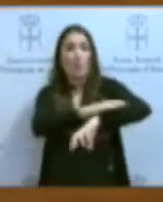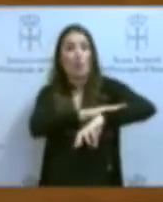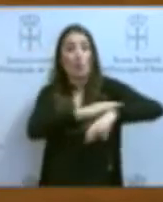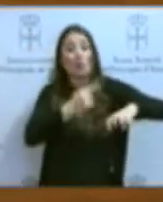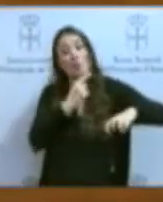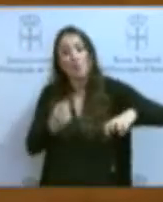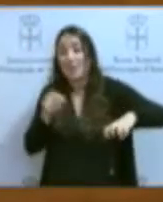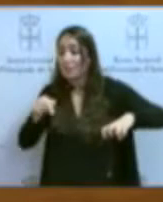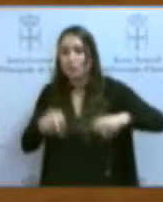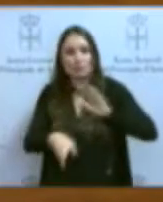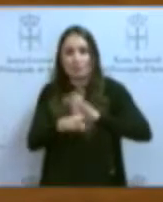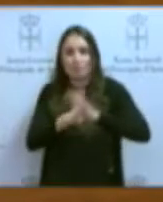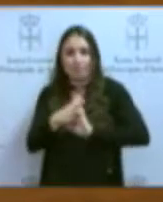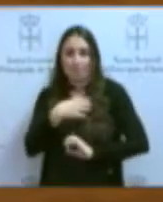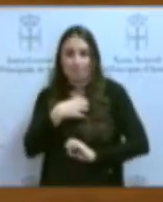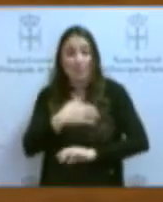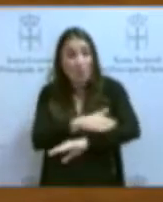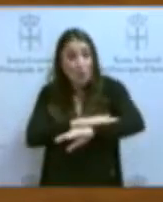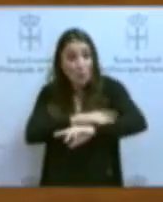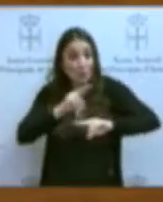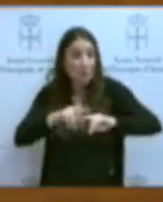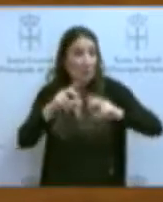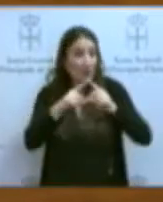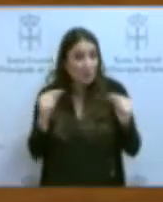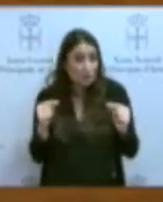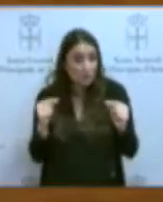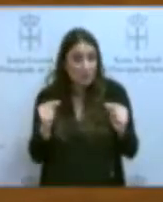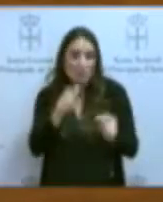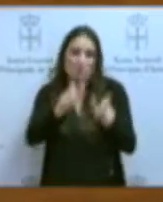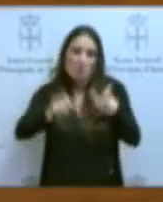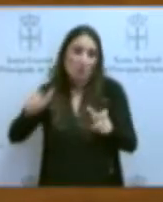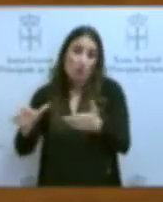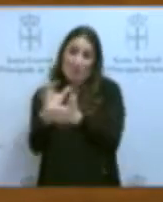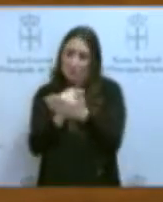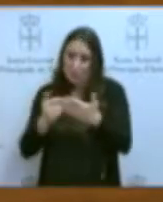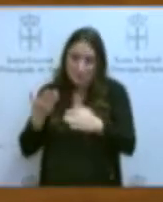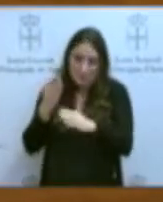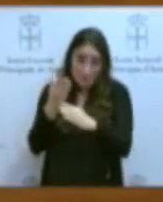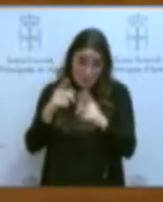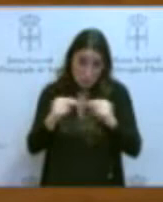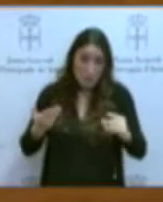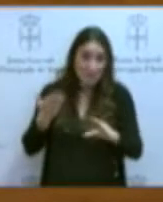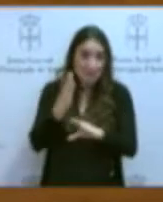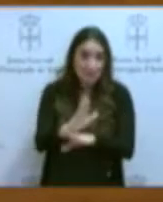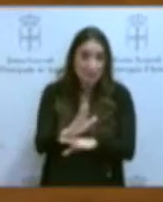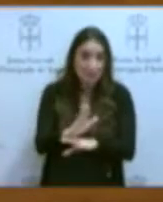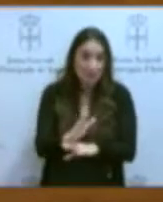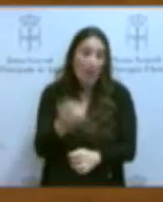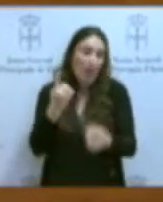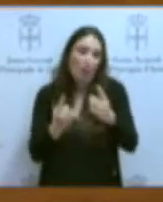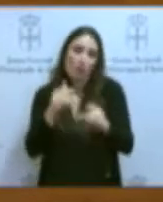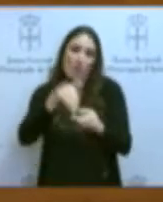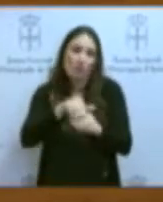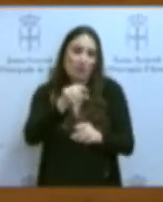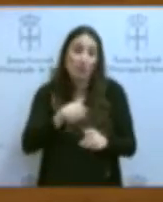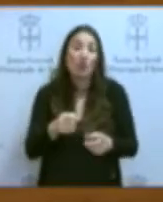seguir así y que el Gobierno del Principado de Asturias, con todos los asturianos a los que representa detrás, incluidos los que votaron a nuestro partido,